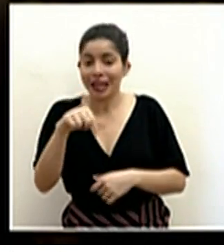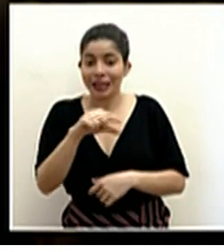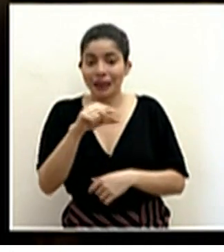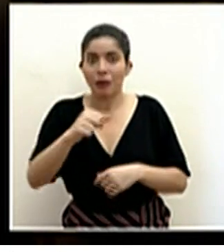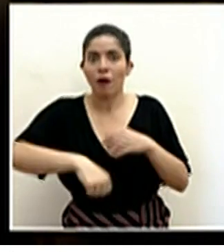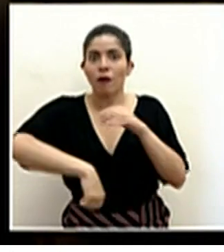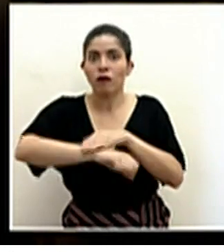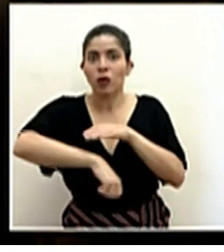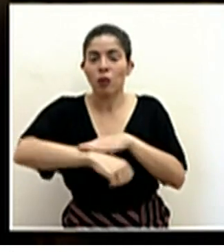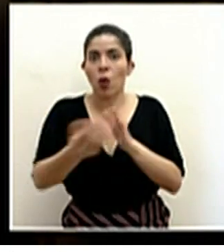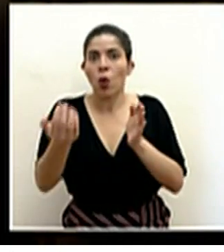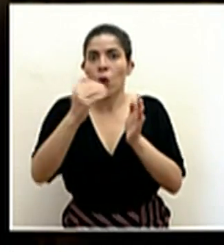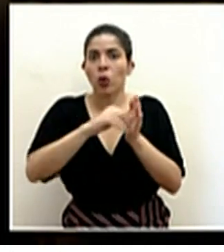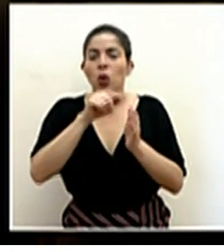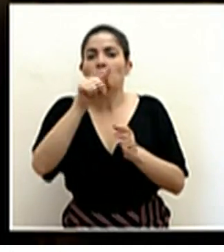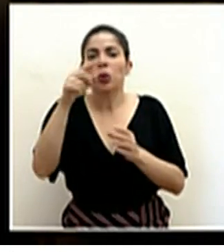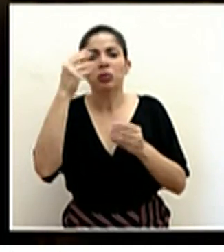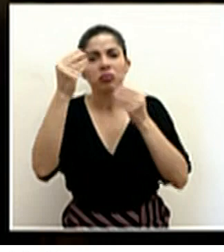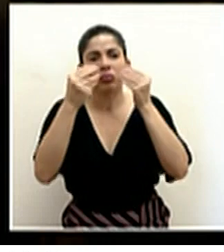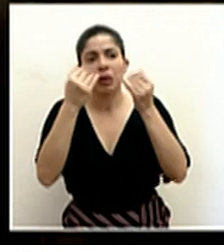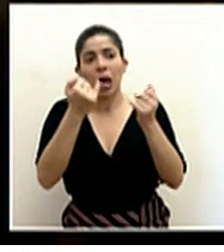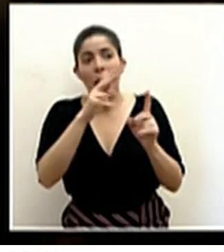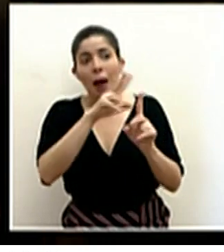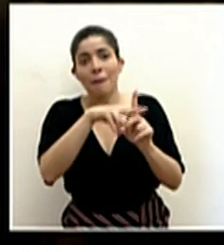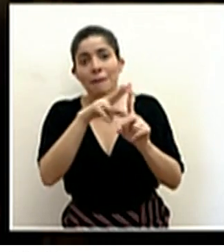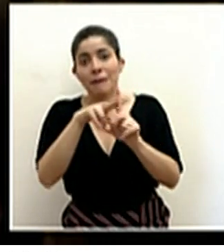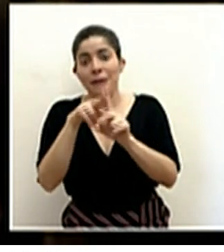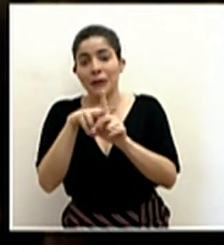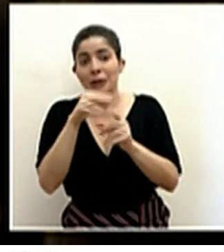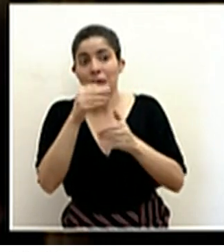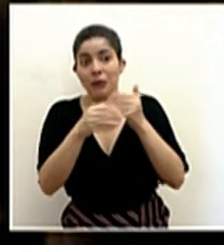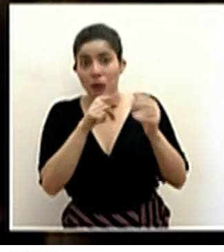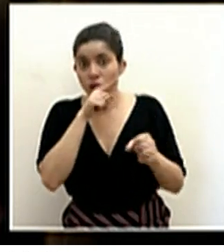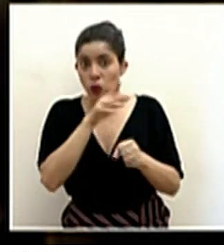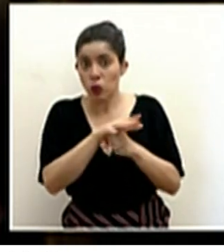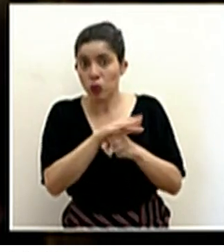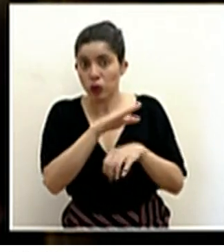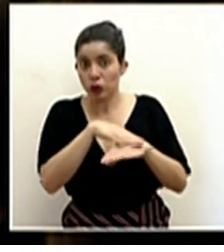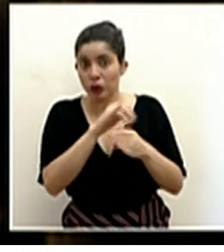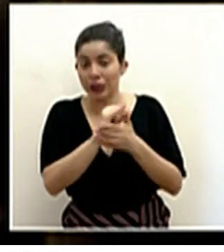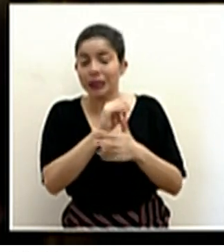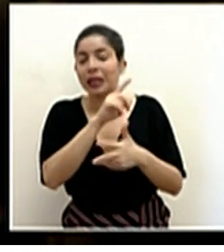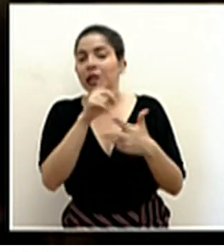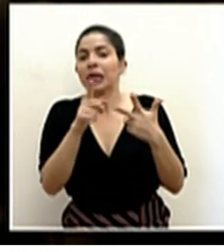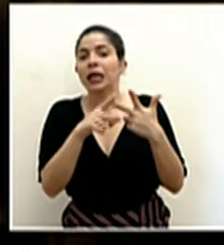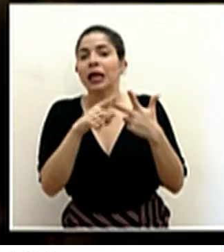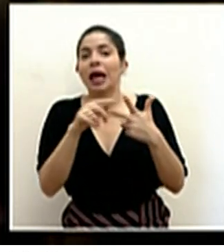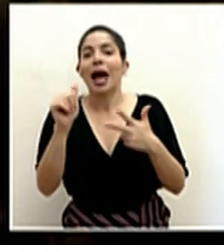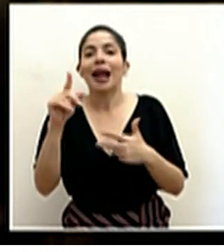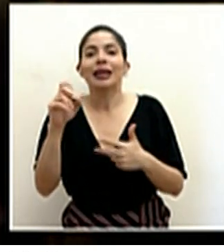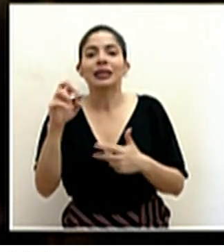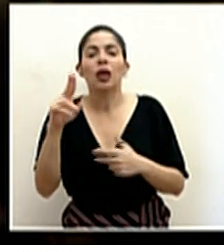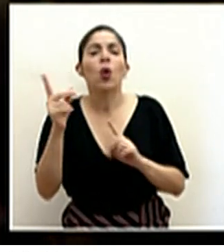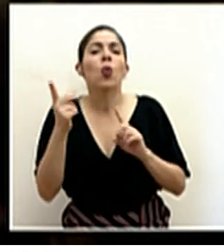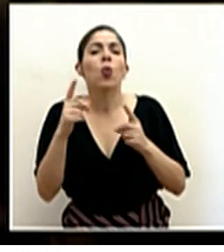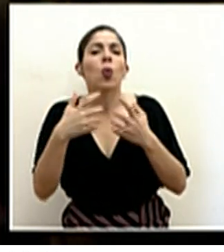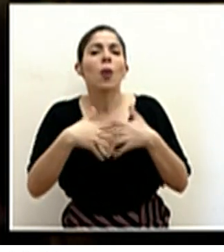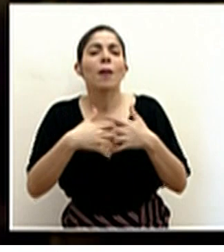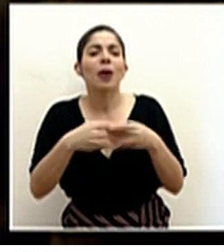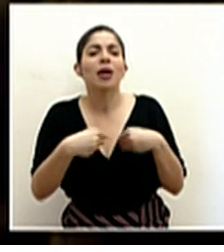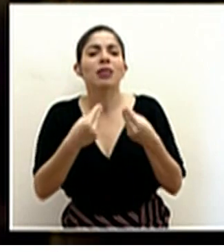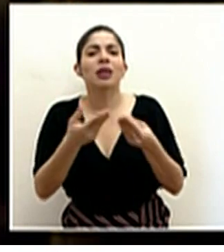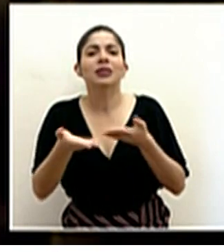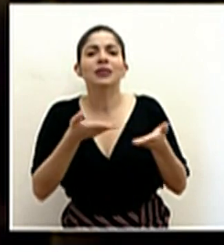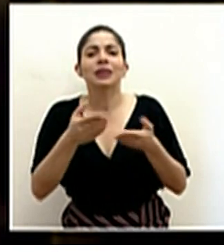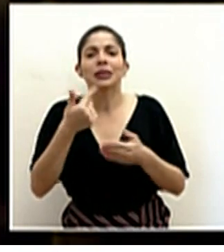el fútbol. ¿Qué evaluación hacen ustedes de aplicación de protocolos en ese sentido? Y finalmente, para Alexander, ¿qué empresa va a brindar el servicio